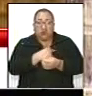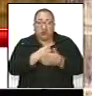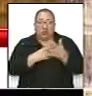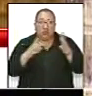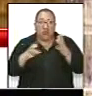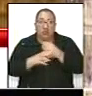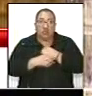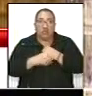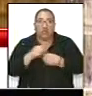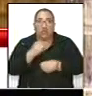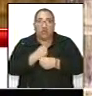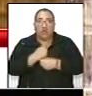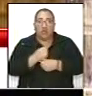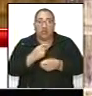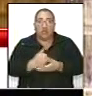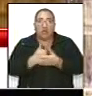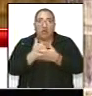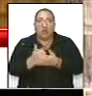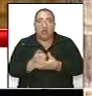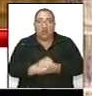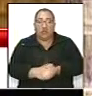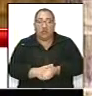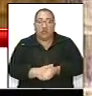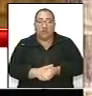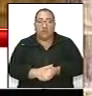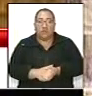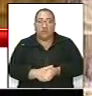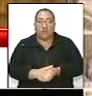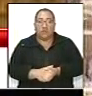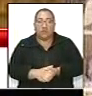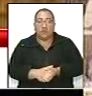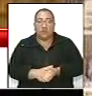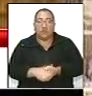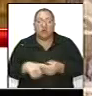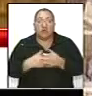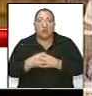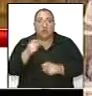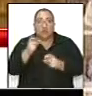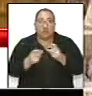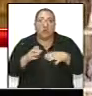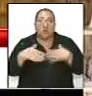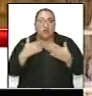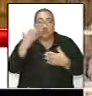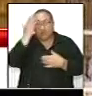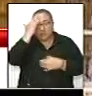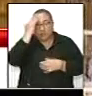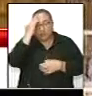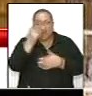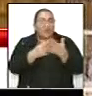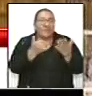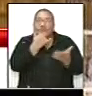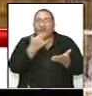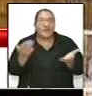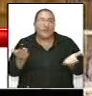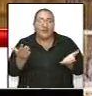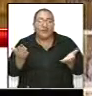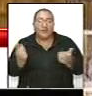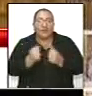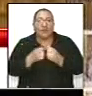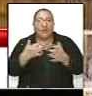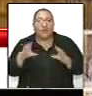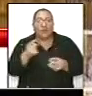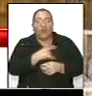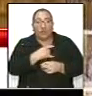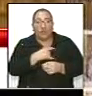toma de decisiones que ayude a que la ciudadanía pueda saber qué pasa en concreto con cualquier